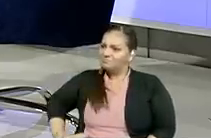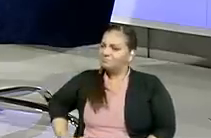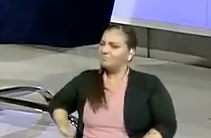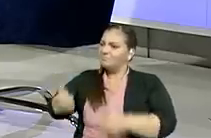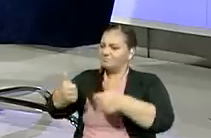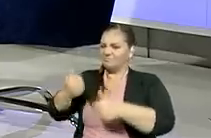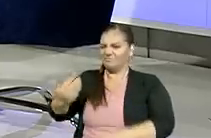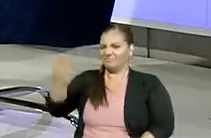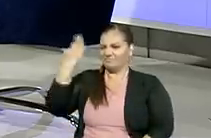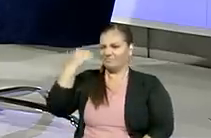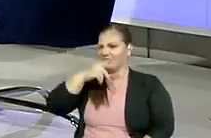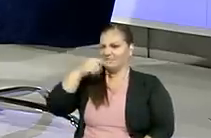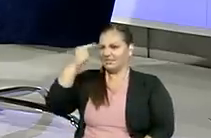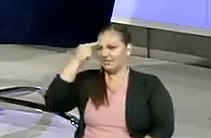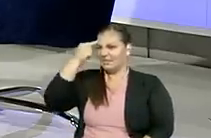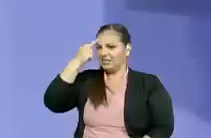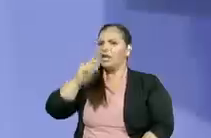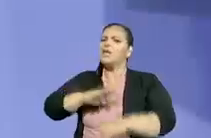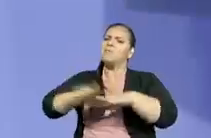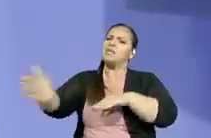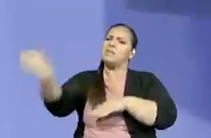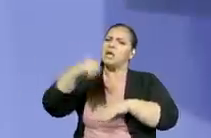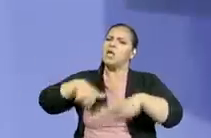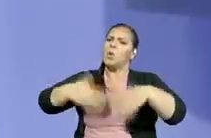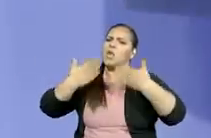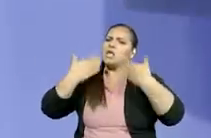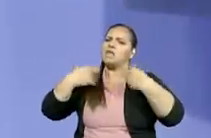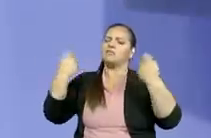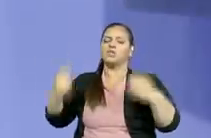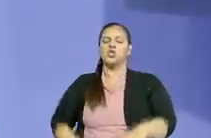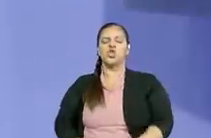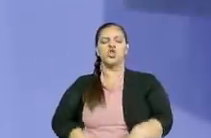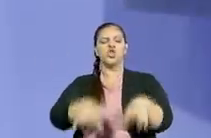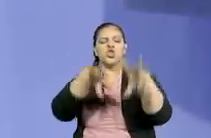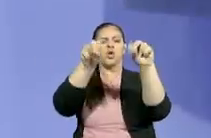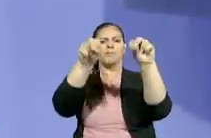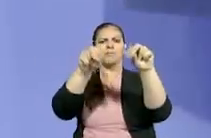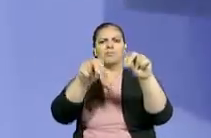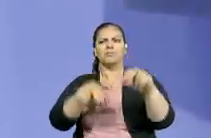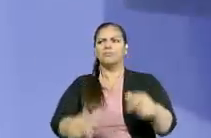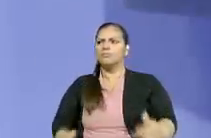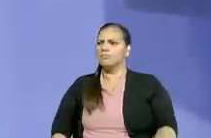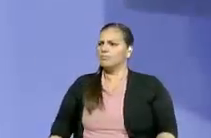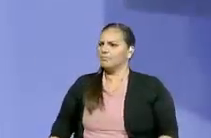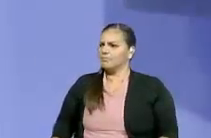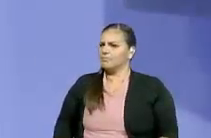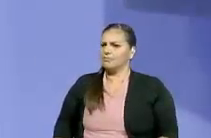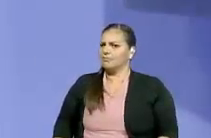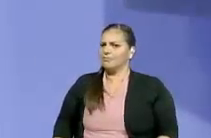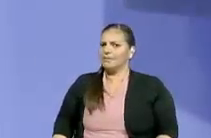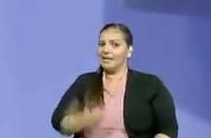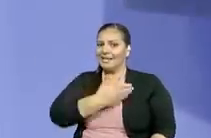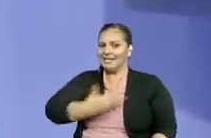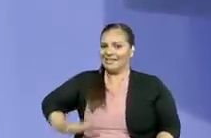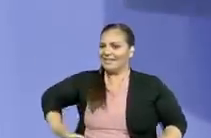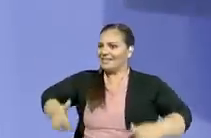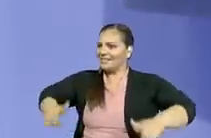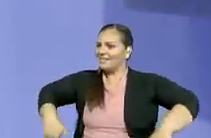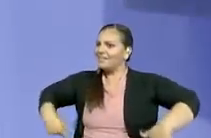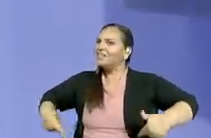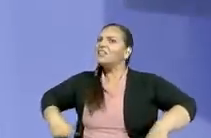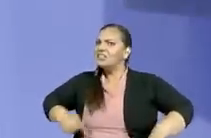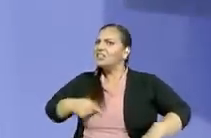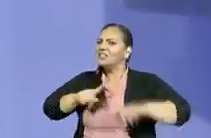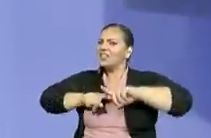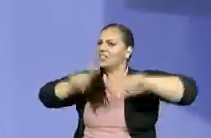da para Guayaquil, en su trato para Guayaquil de lo que fue el Correato? Yo creo que Lenín Moreno simplemente está haciendo lo que